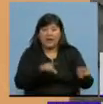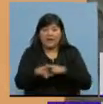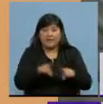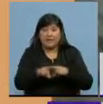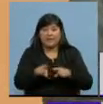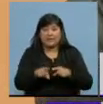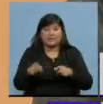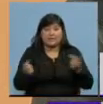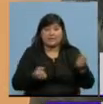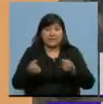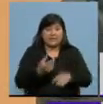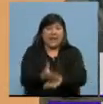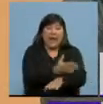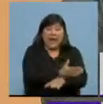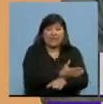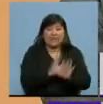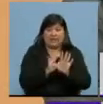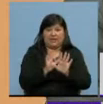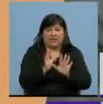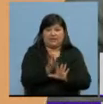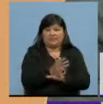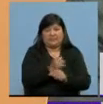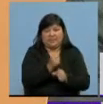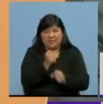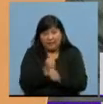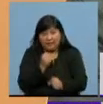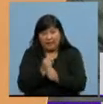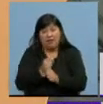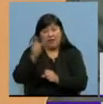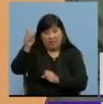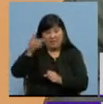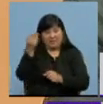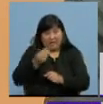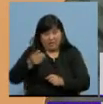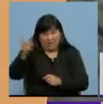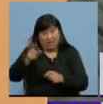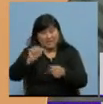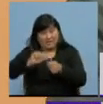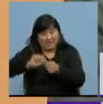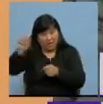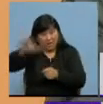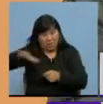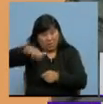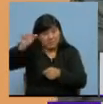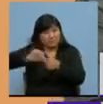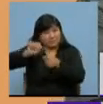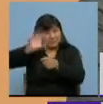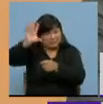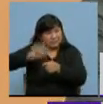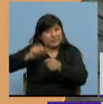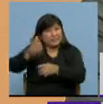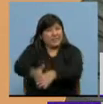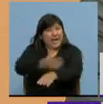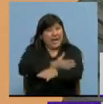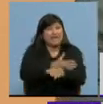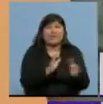menos actividad previa. Va a estar arrancando todo el sábado con un entrenamiento de 10 minutos, que es una prueba de